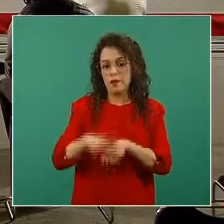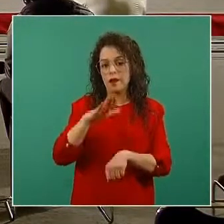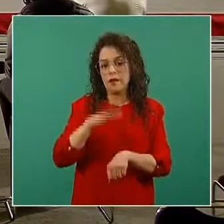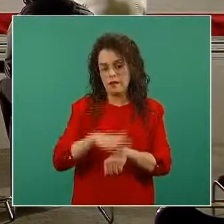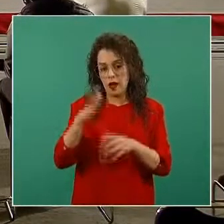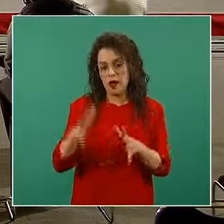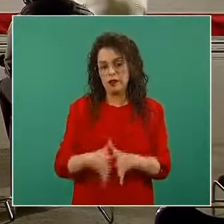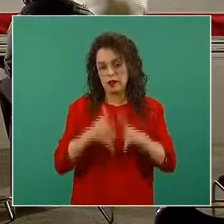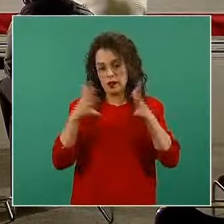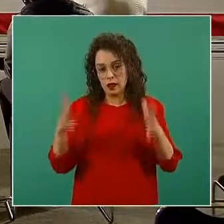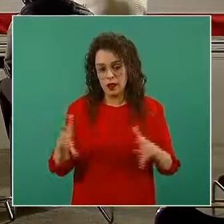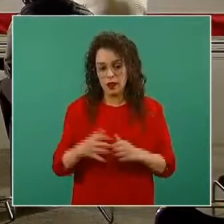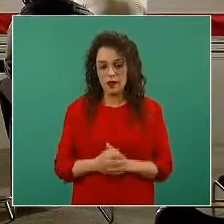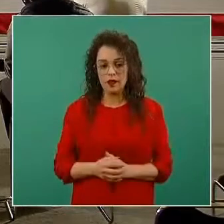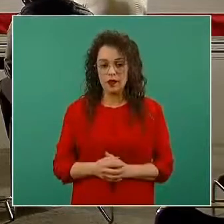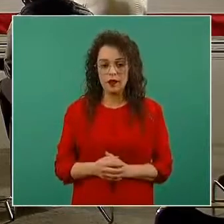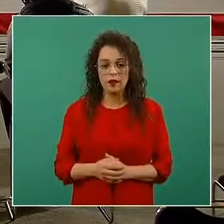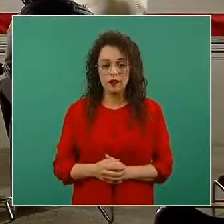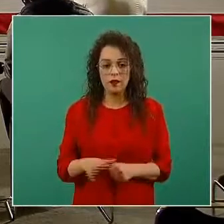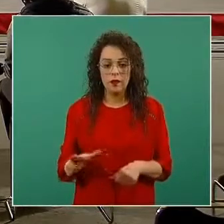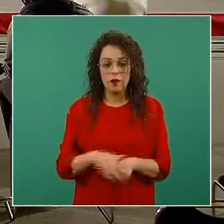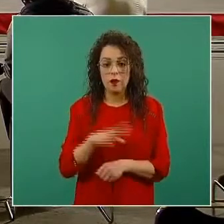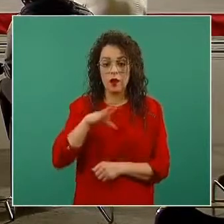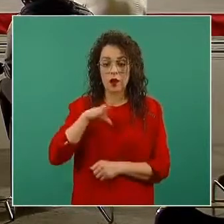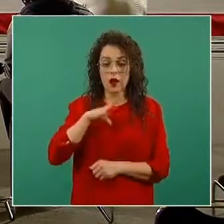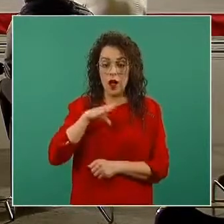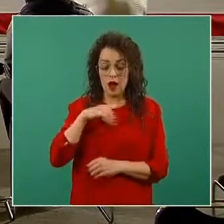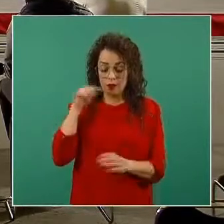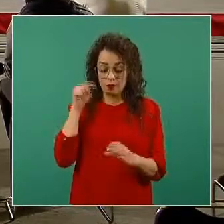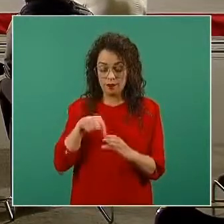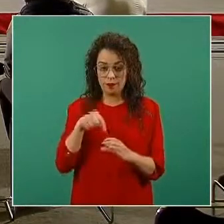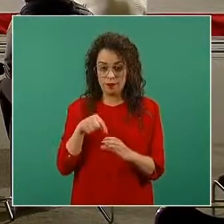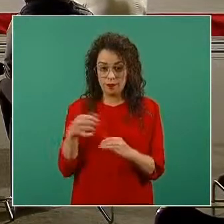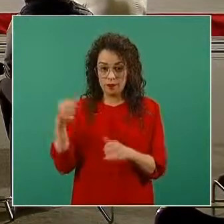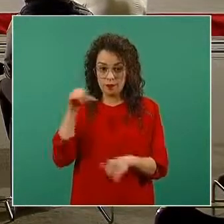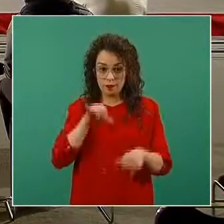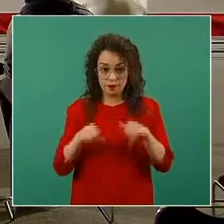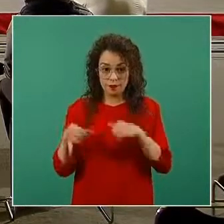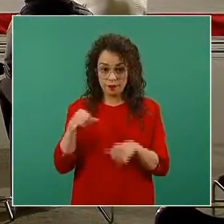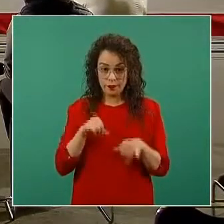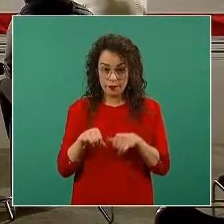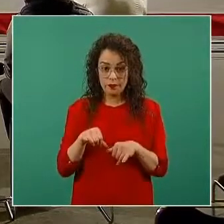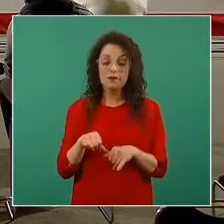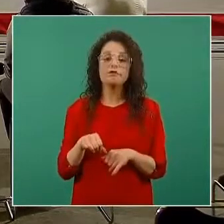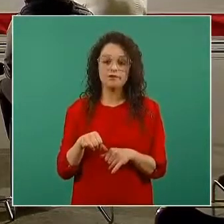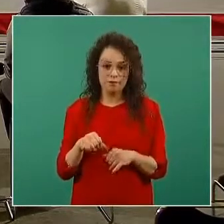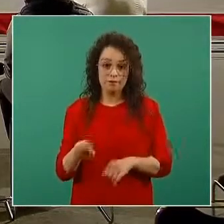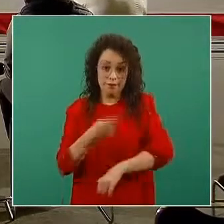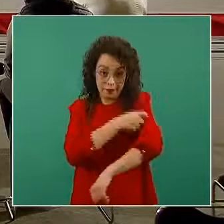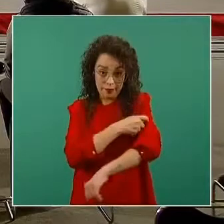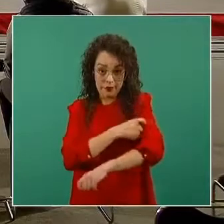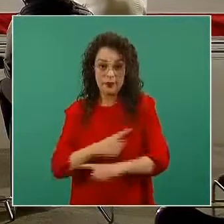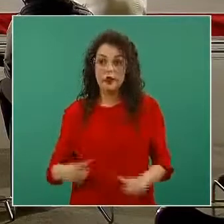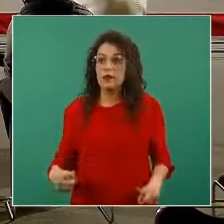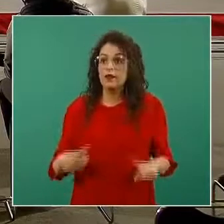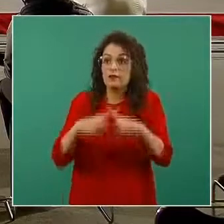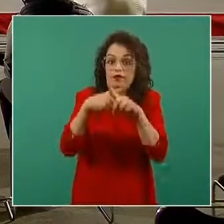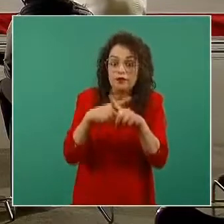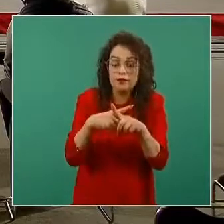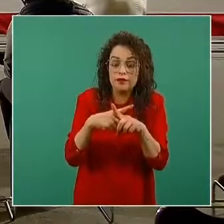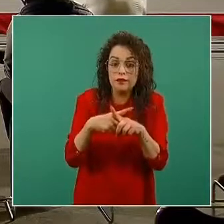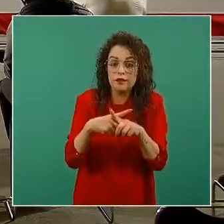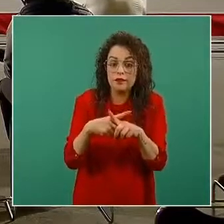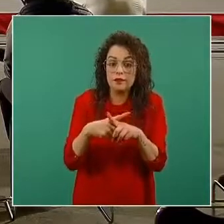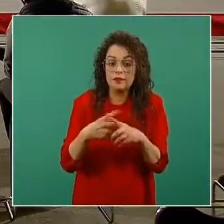pues, la sustancia que lleve a cabo esta reacción, que puede ser también